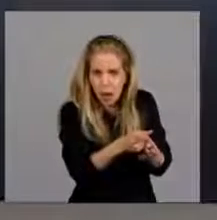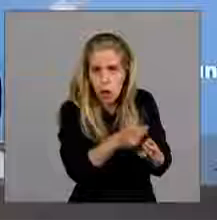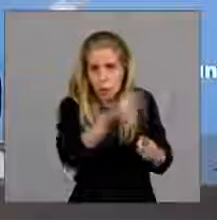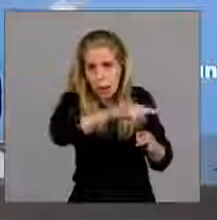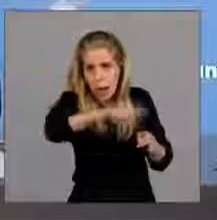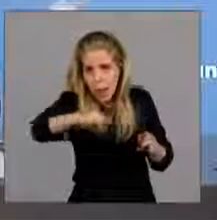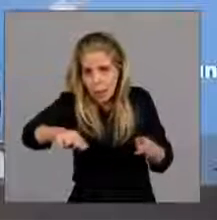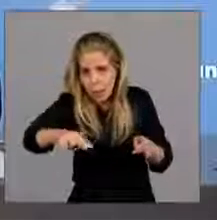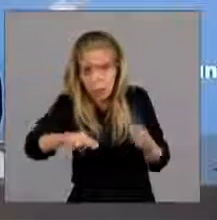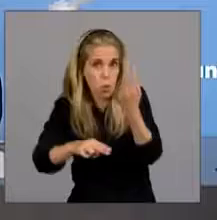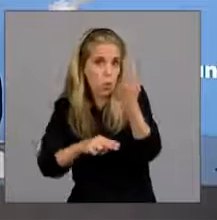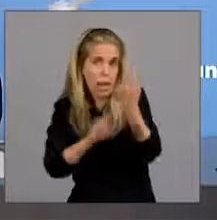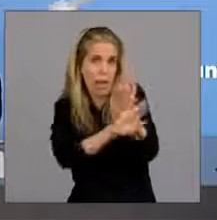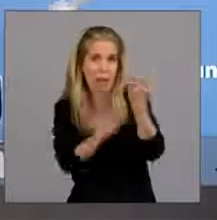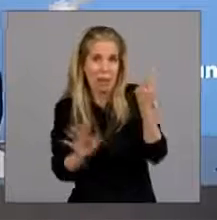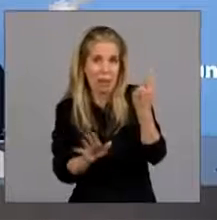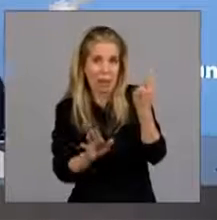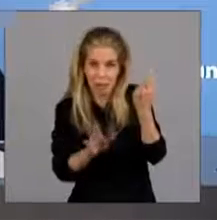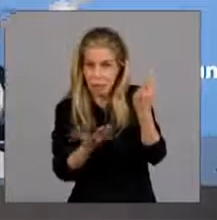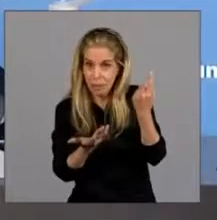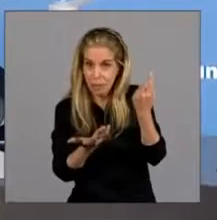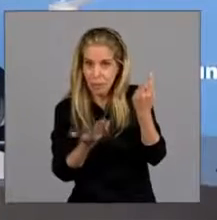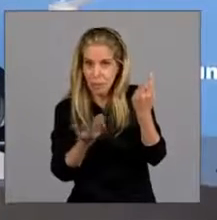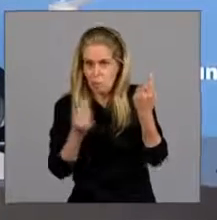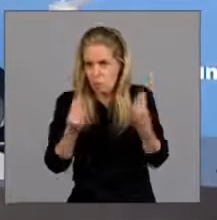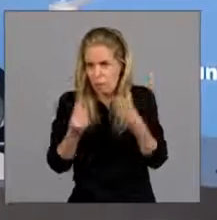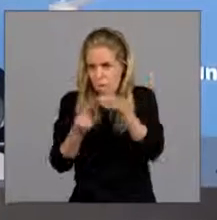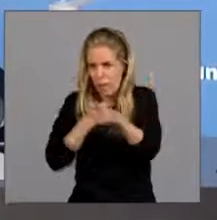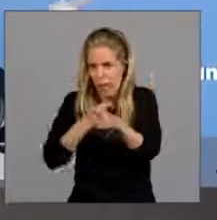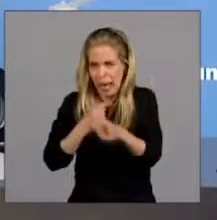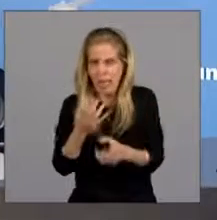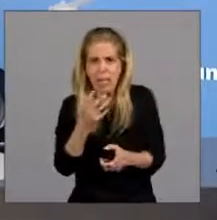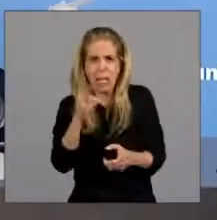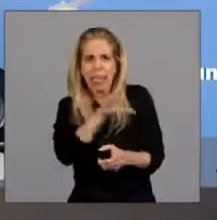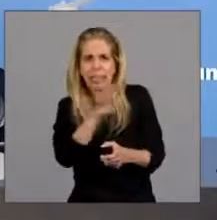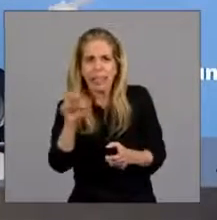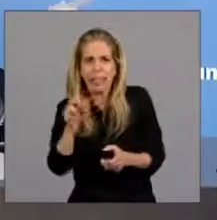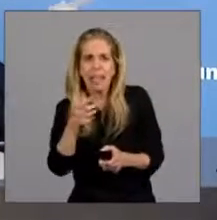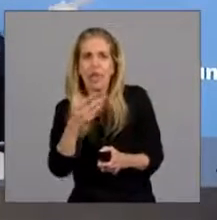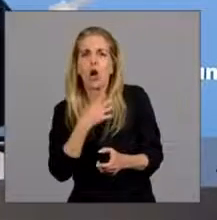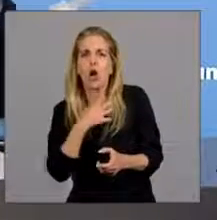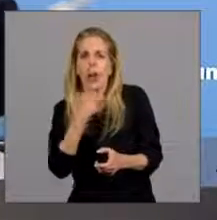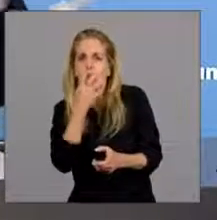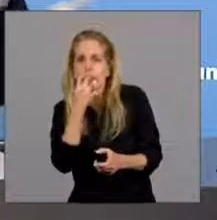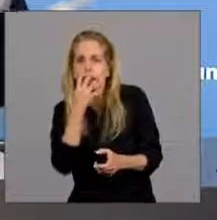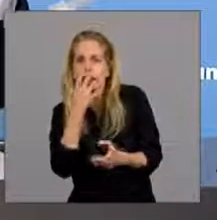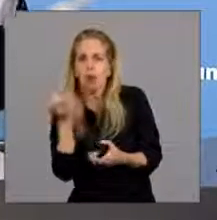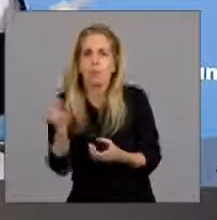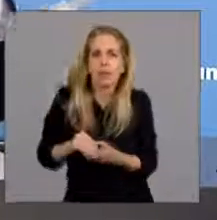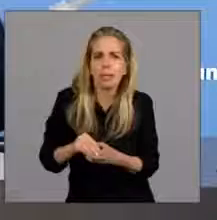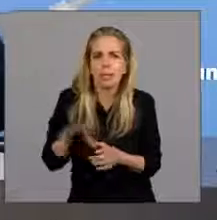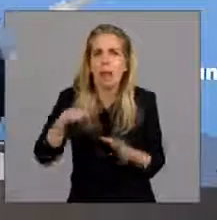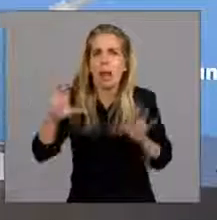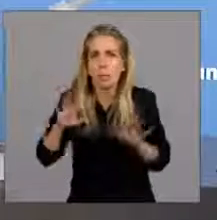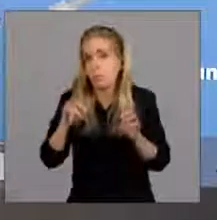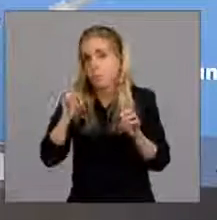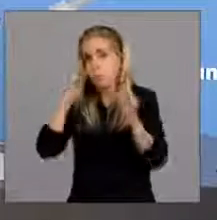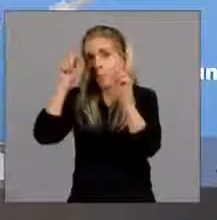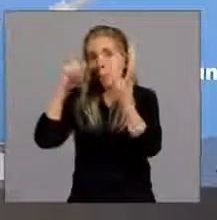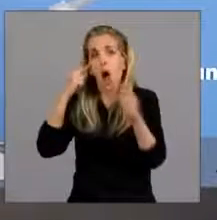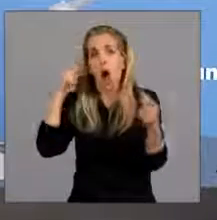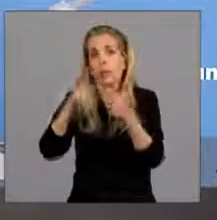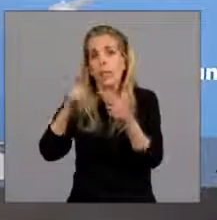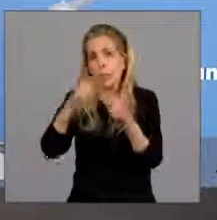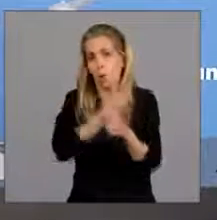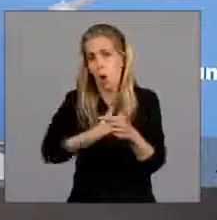estás usando? Una. ¿Y para qué querés 300 respiradores más? Y me dice, no, bueno, porque es el objetivo que me propuse. La verdad